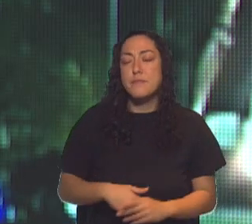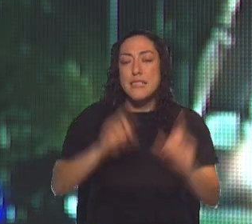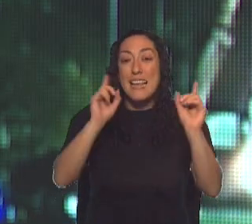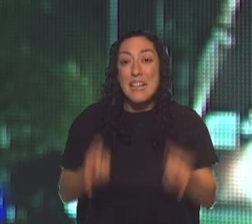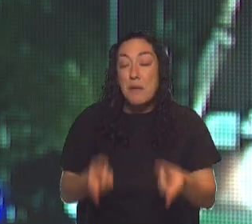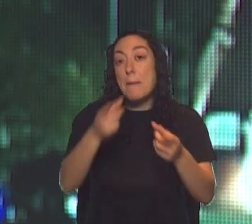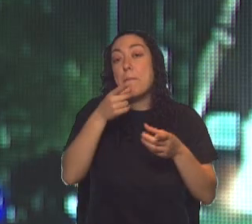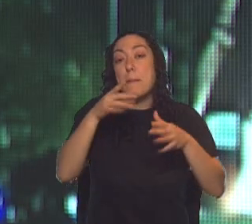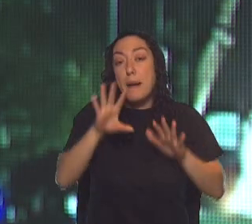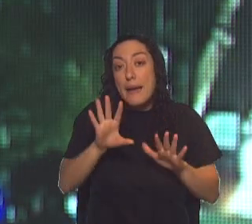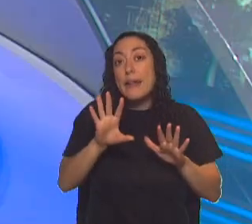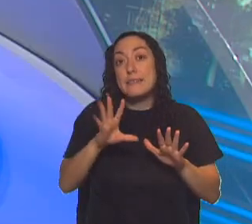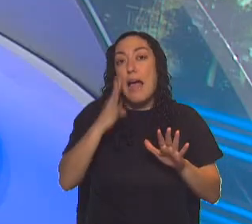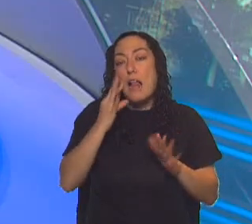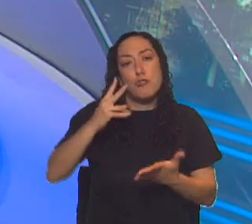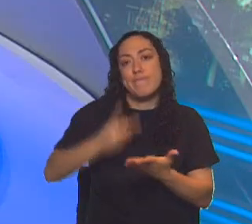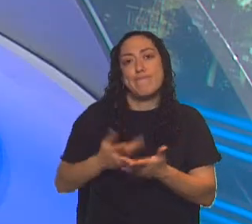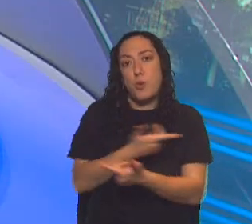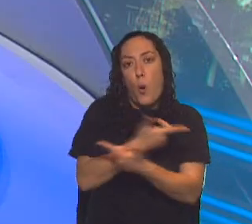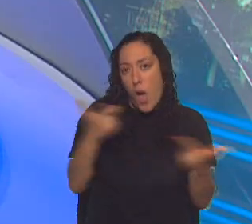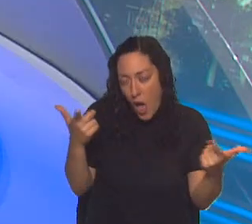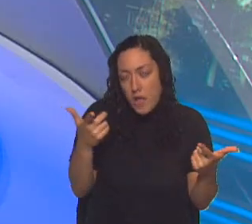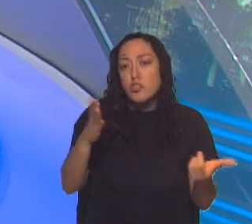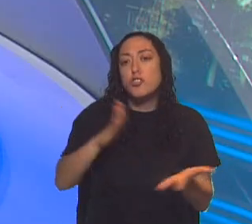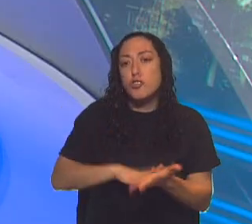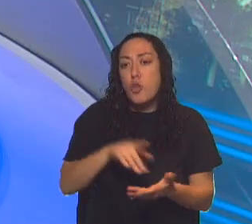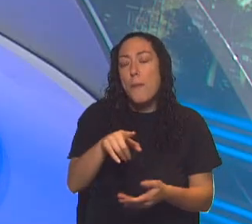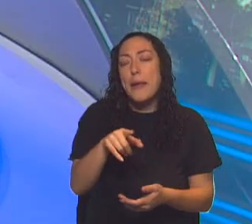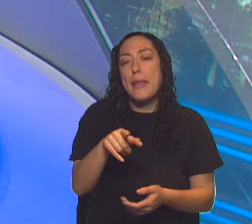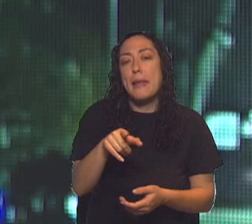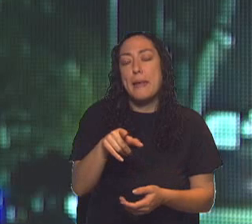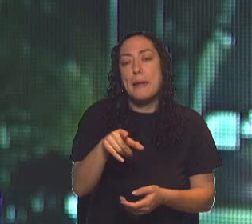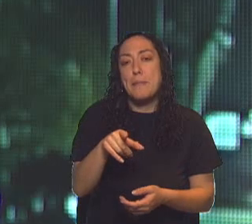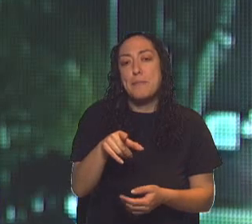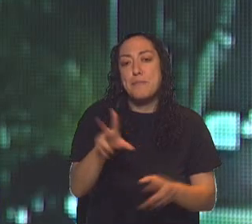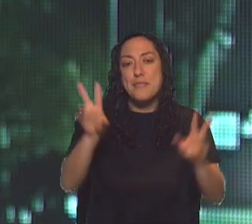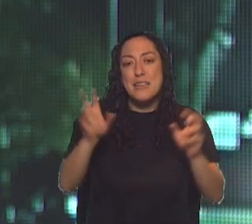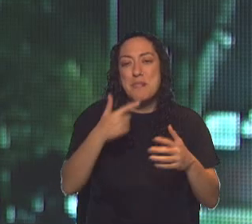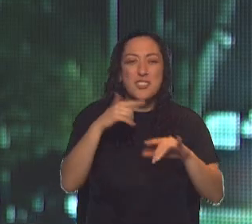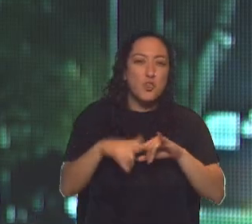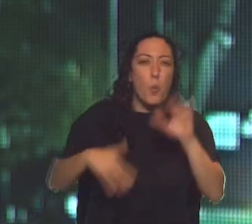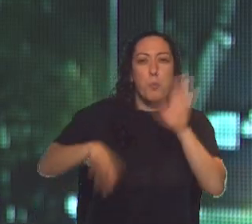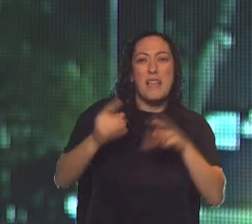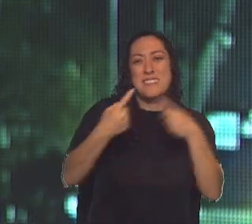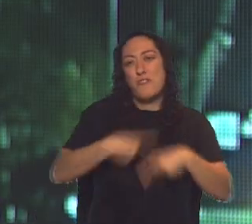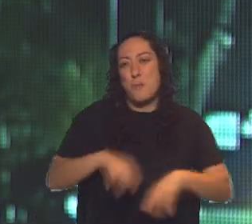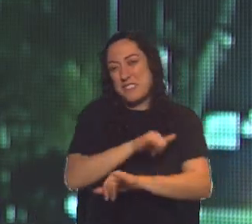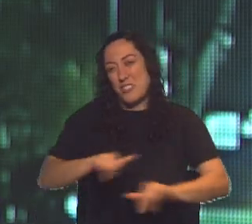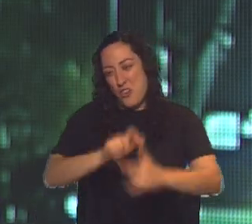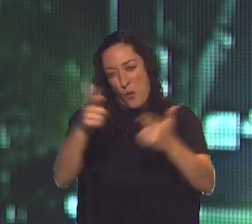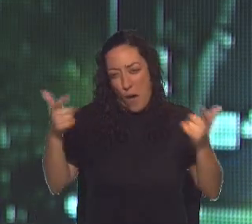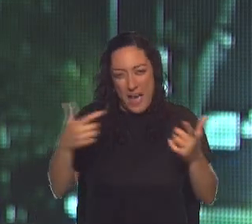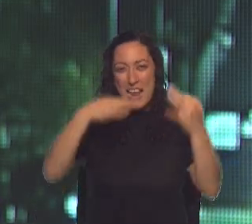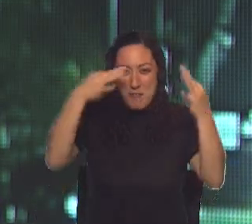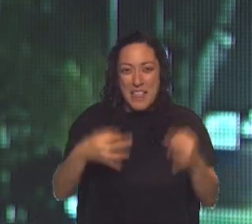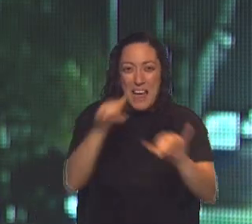cosa no reconocida de una una cuestión estética más que de contenido Porque si vamos al contenido